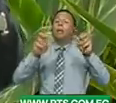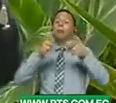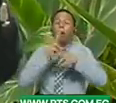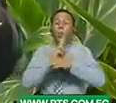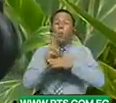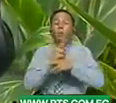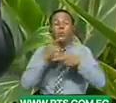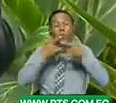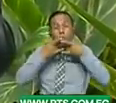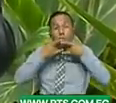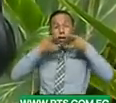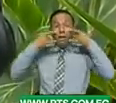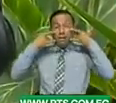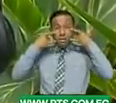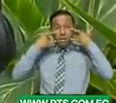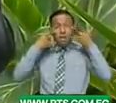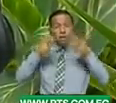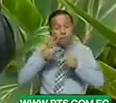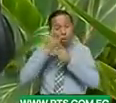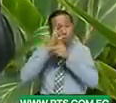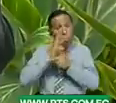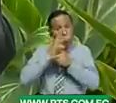y la aplicación de medidas de